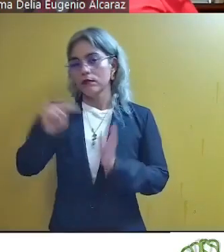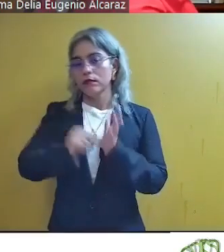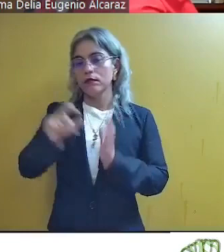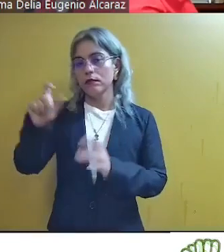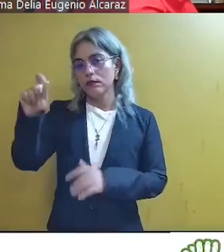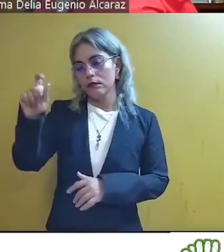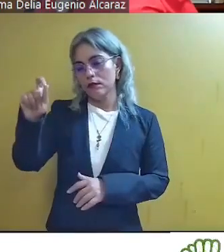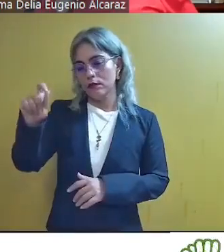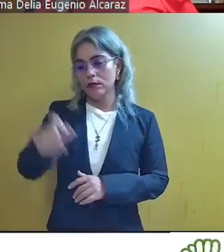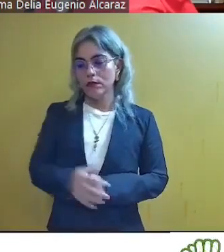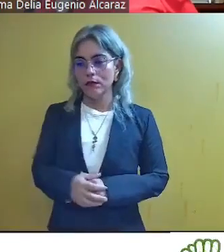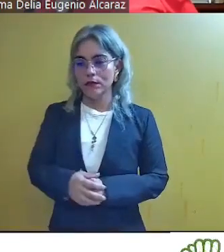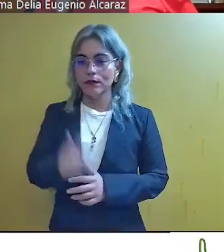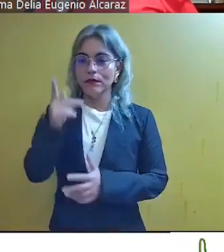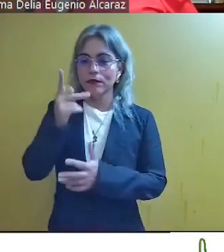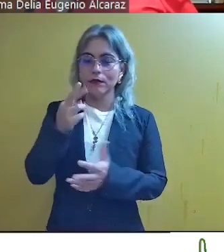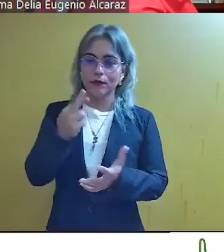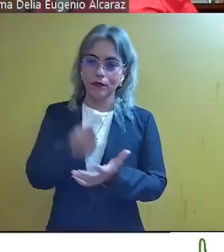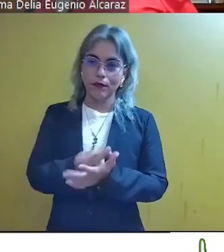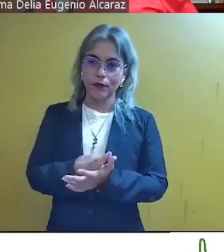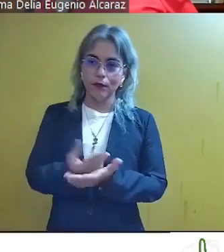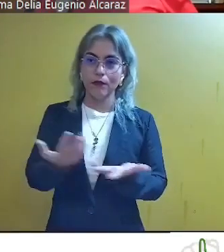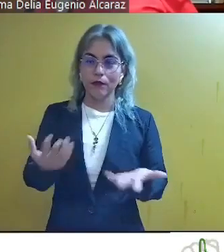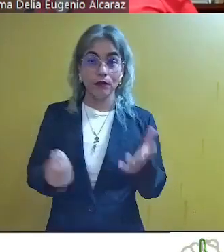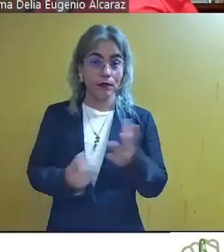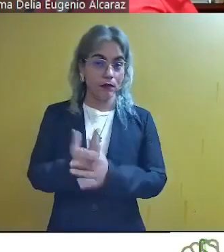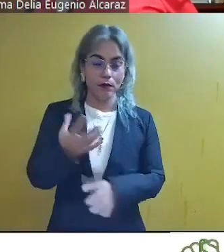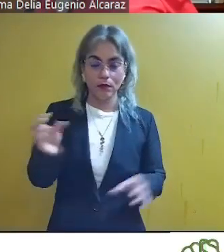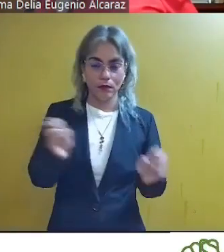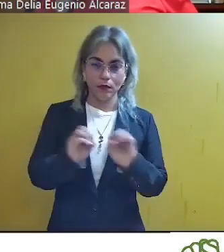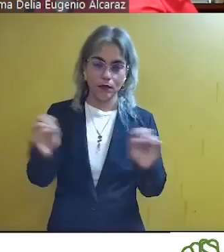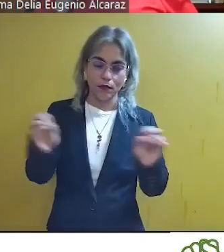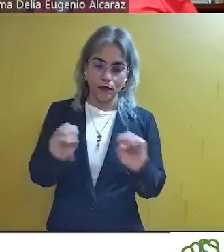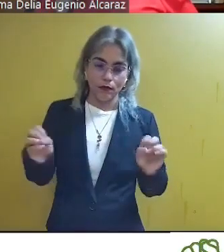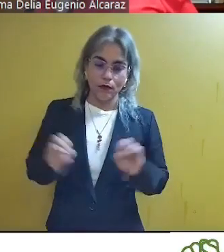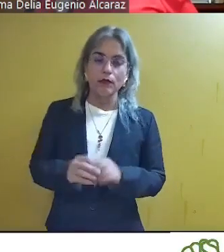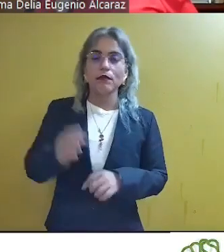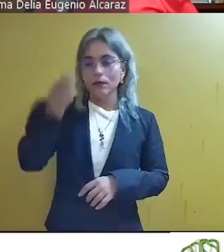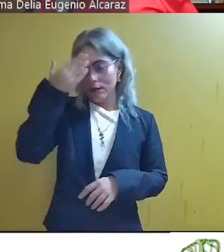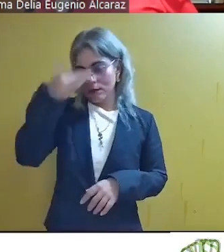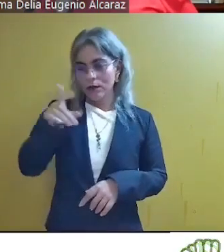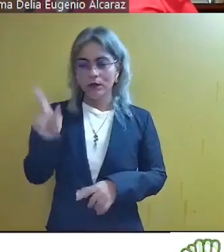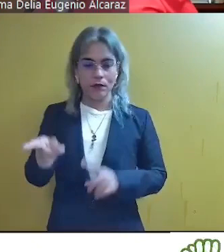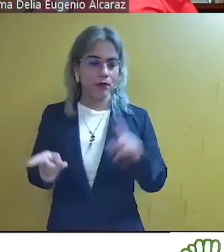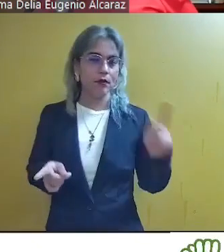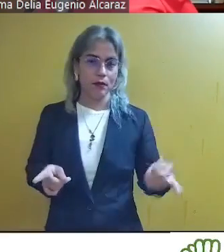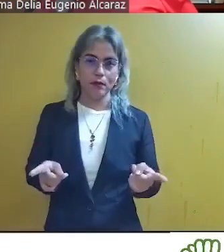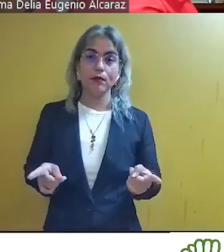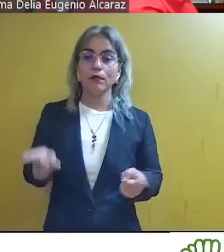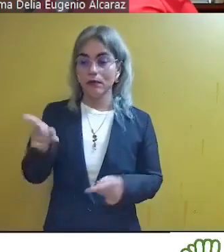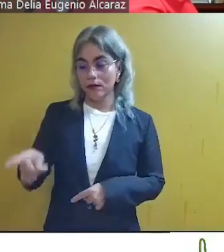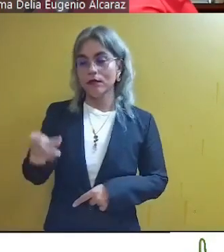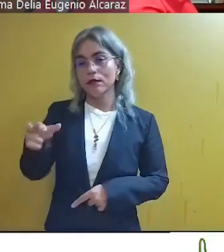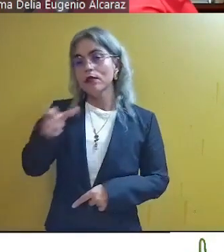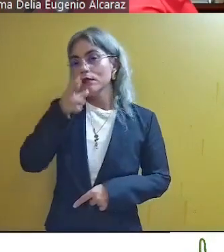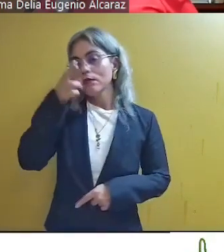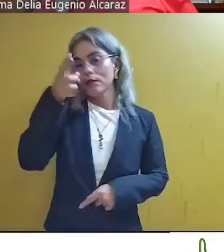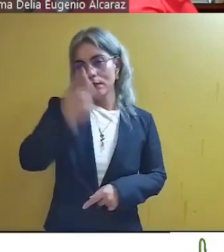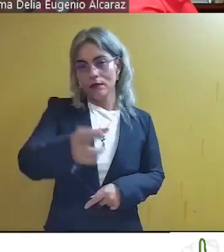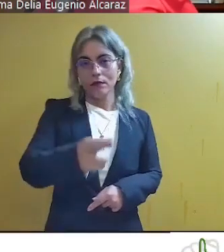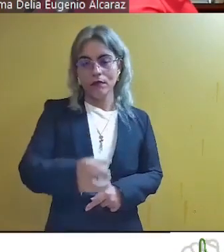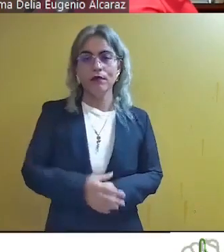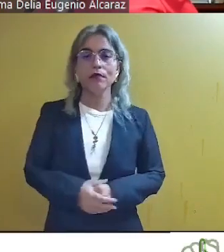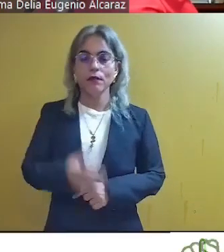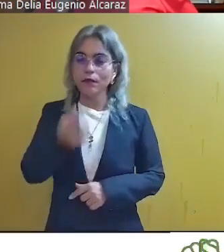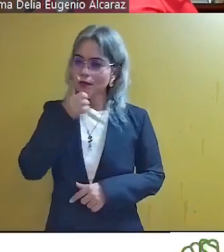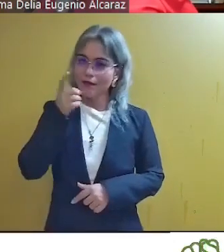Se considera en el proyecto que los hechos no eran novedosos porque eran del conocimiento de las partes y de la autoridad resolutora, desde la demanda y hasta el